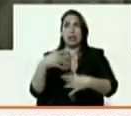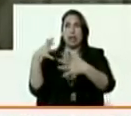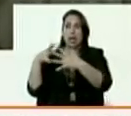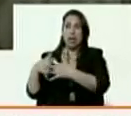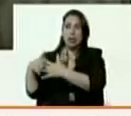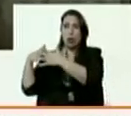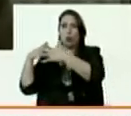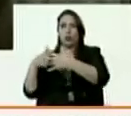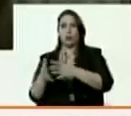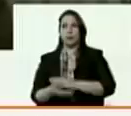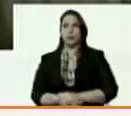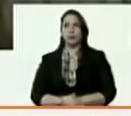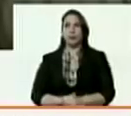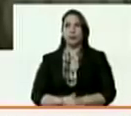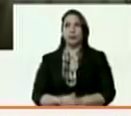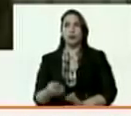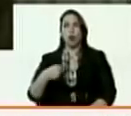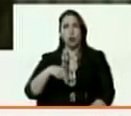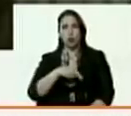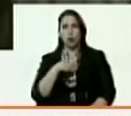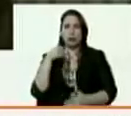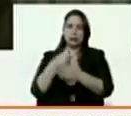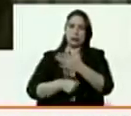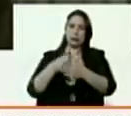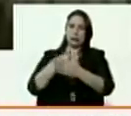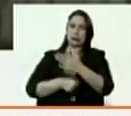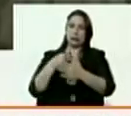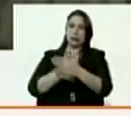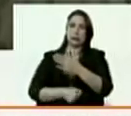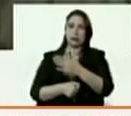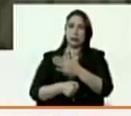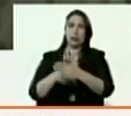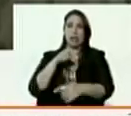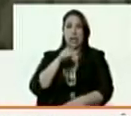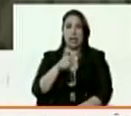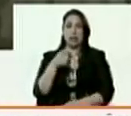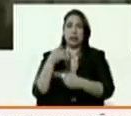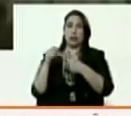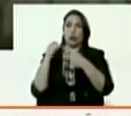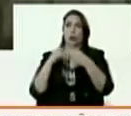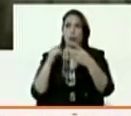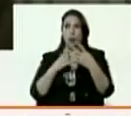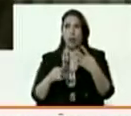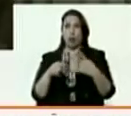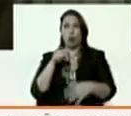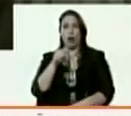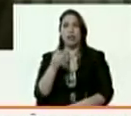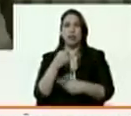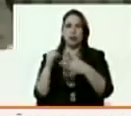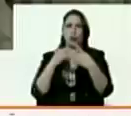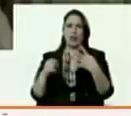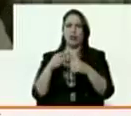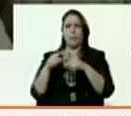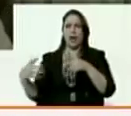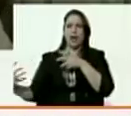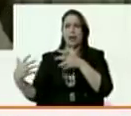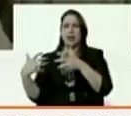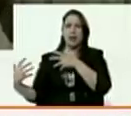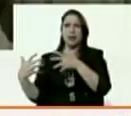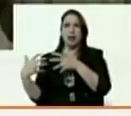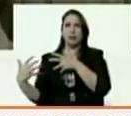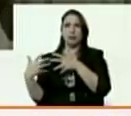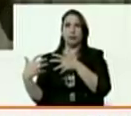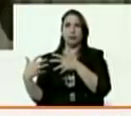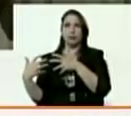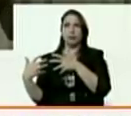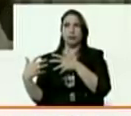Unidos. Nosotros insistimos en que este instrumento es un instrumento para la guerra, no